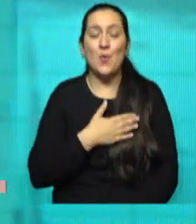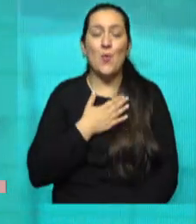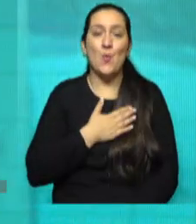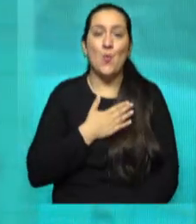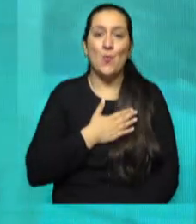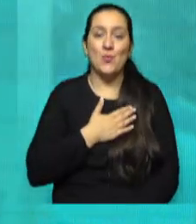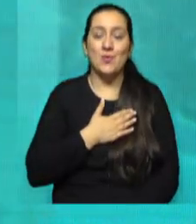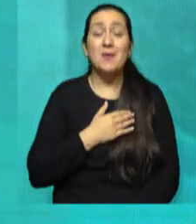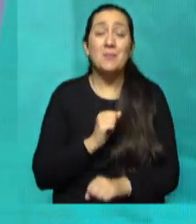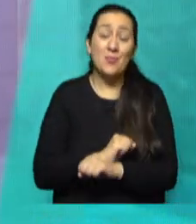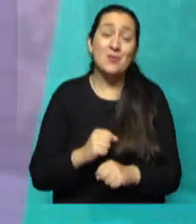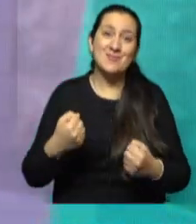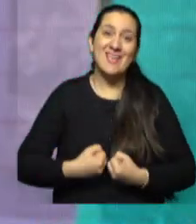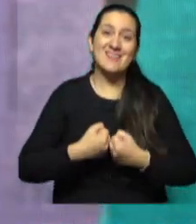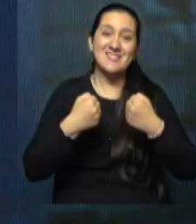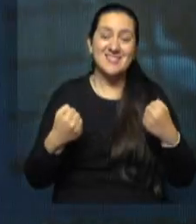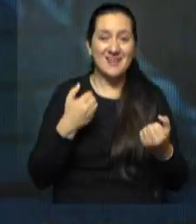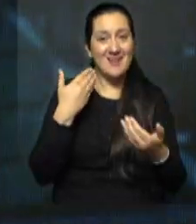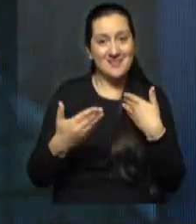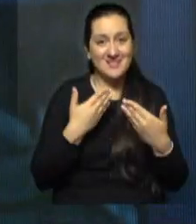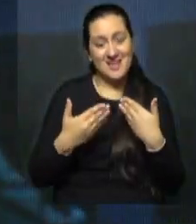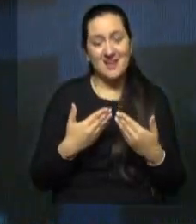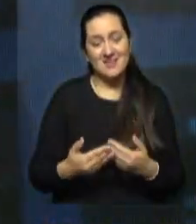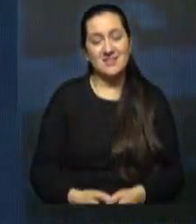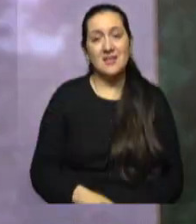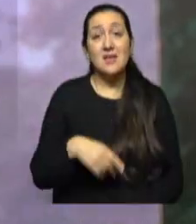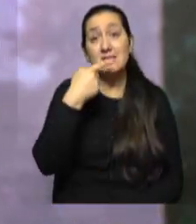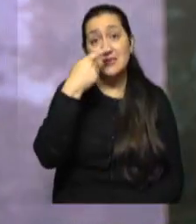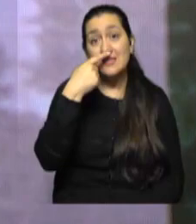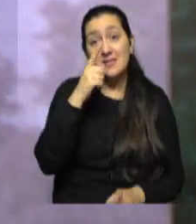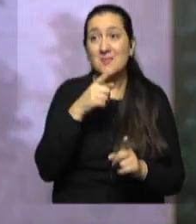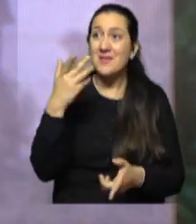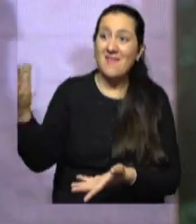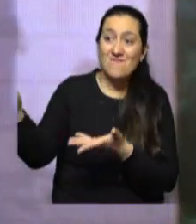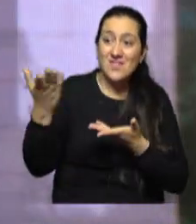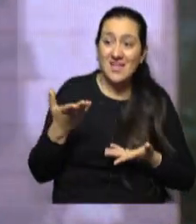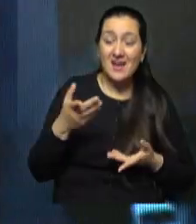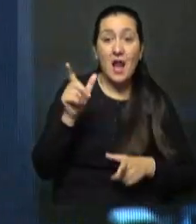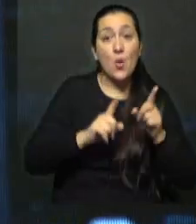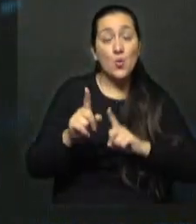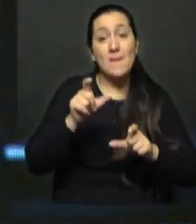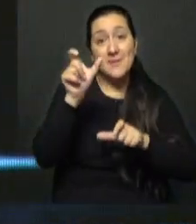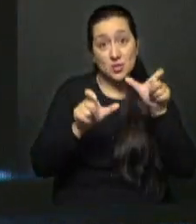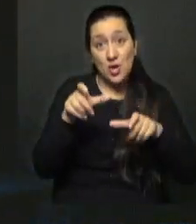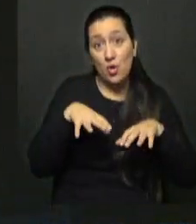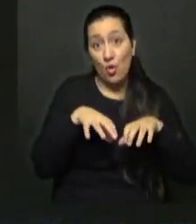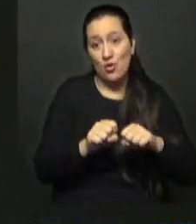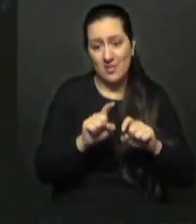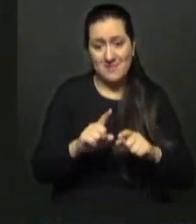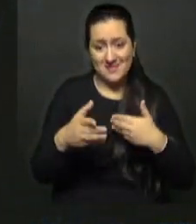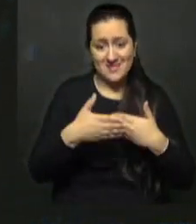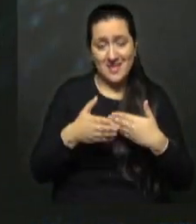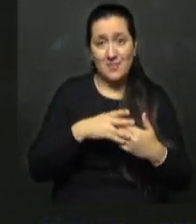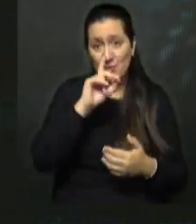daría para más charlar el tema de colonización y sobre todo sería interesante traer algunos colonos que cuentan la experiencia más cerca de acá de Montevideo